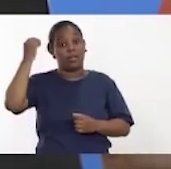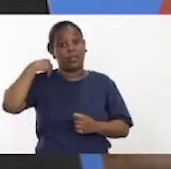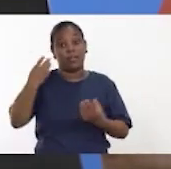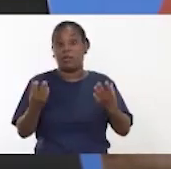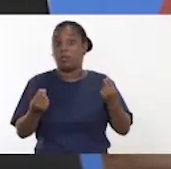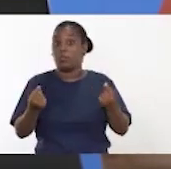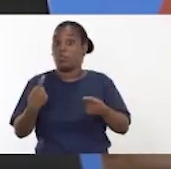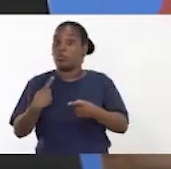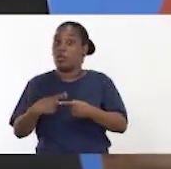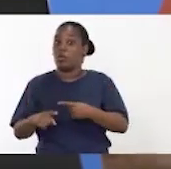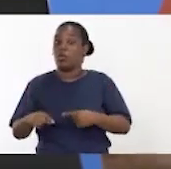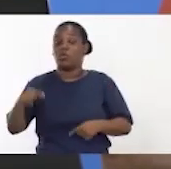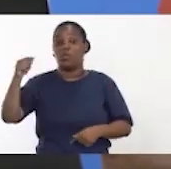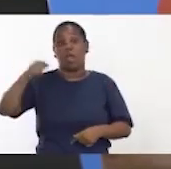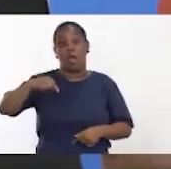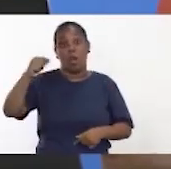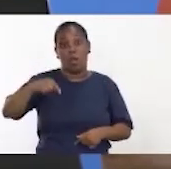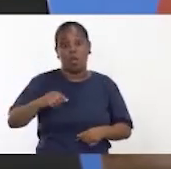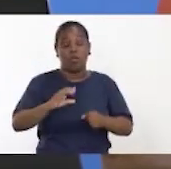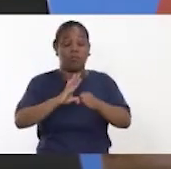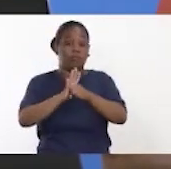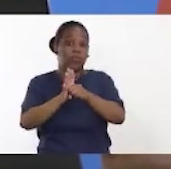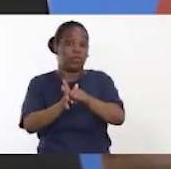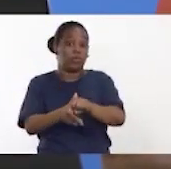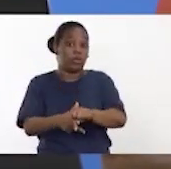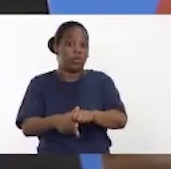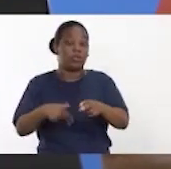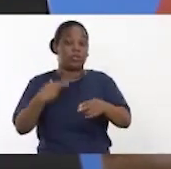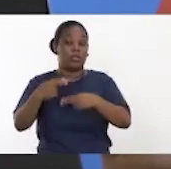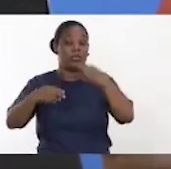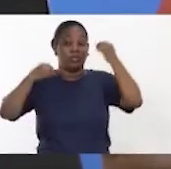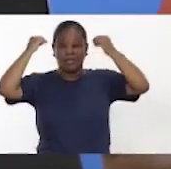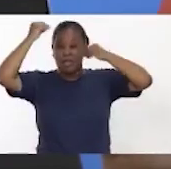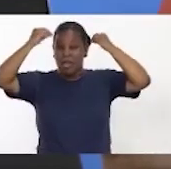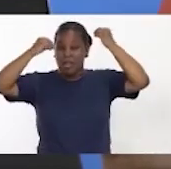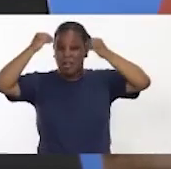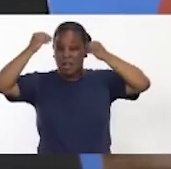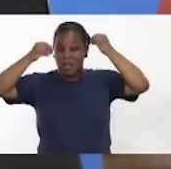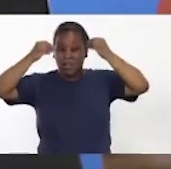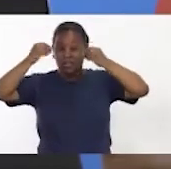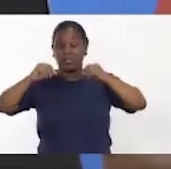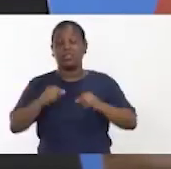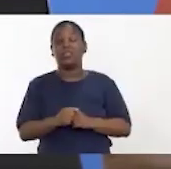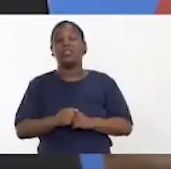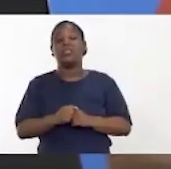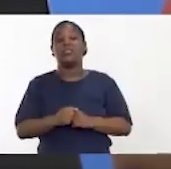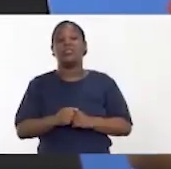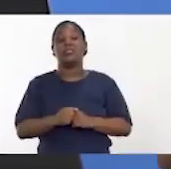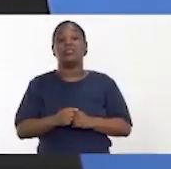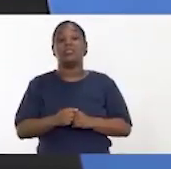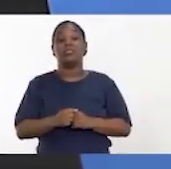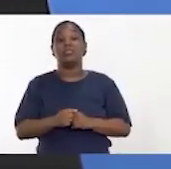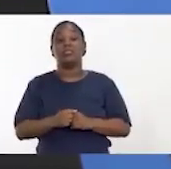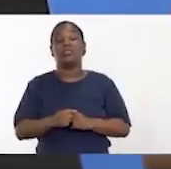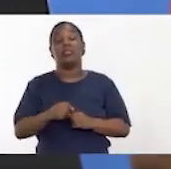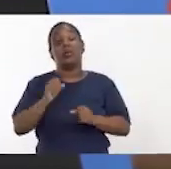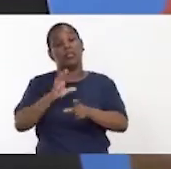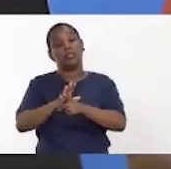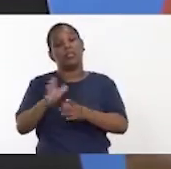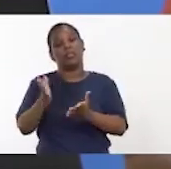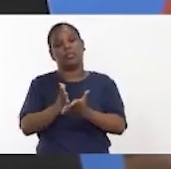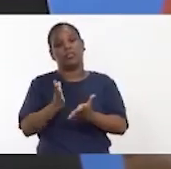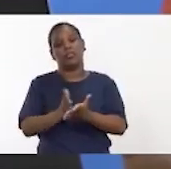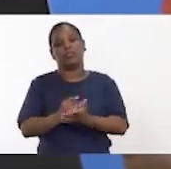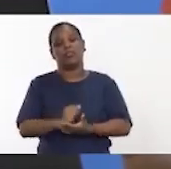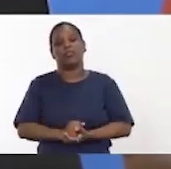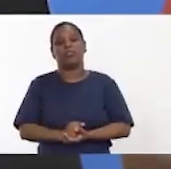determinar muchas cosas. Incluso ahora con el coronavirus se están haciendo análisis espectrales a partir de lo que se va